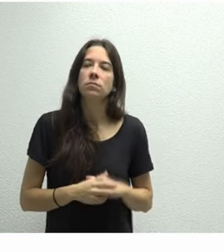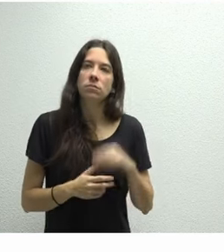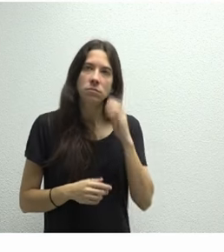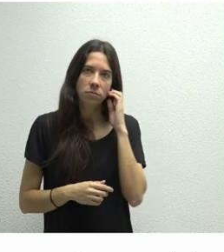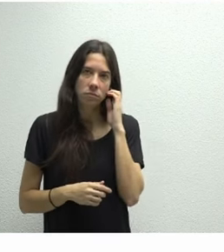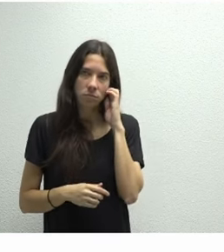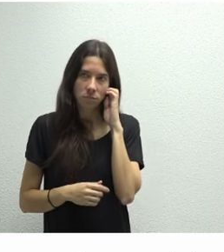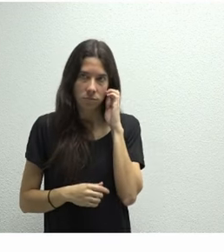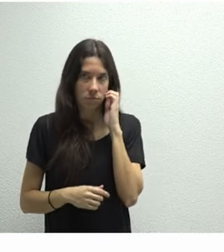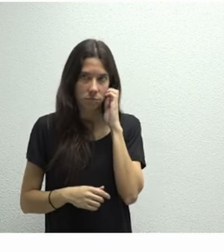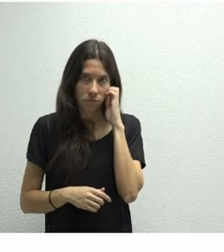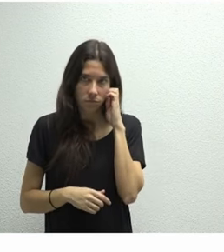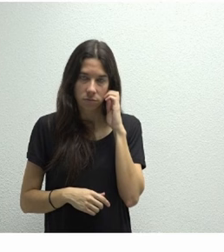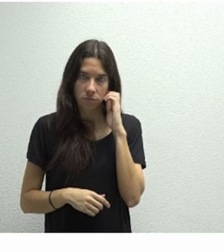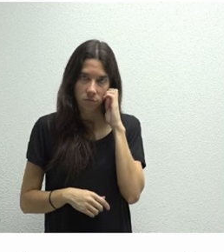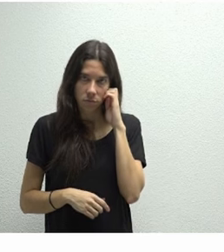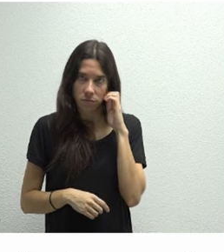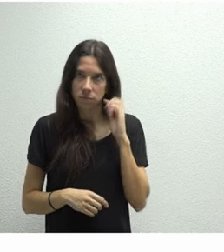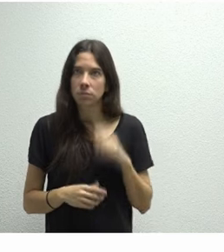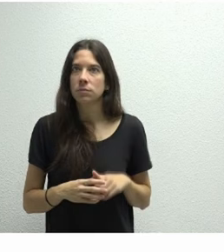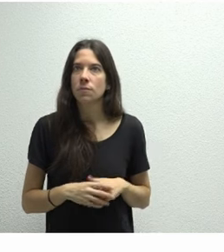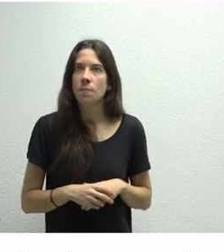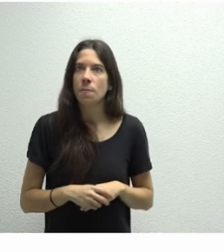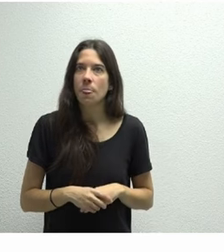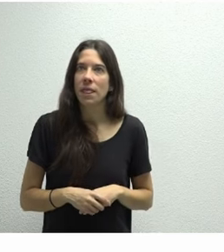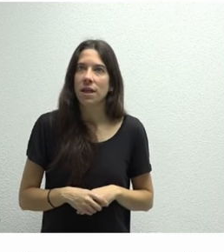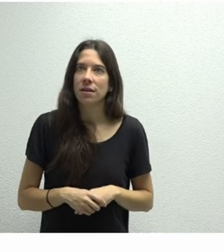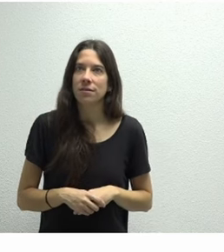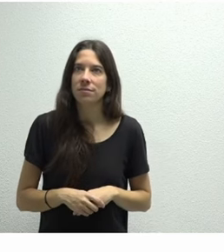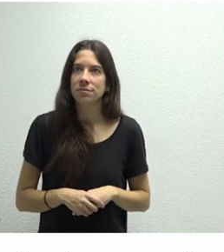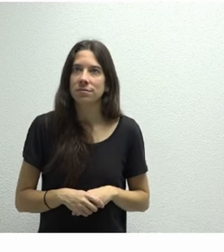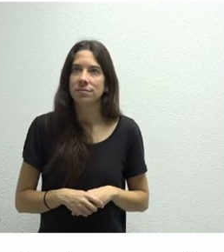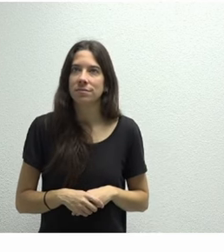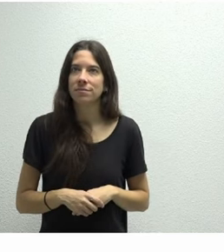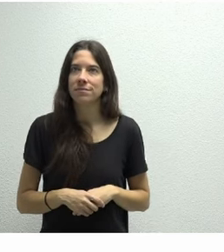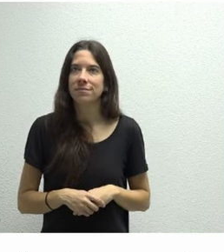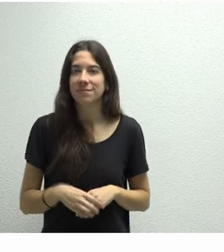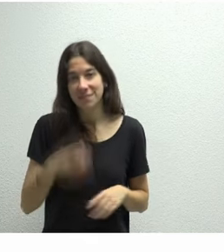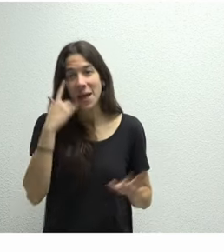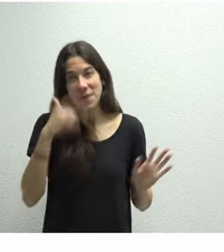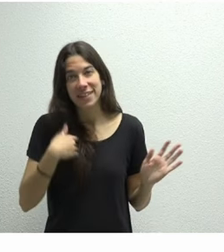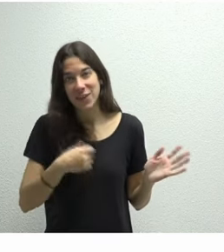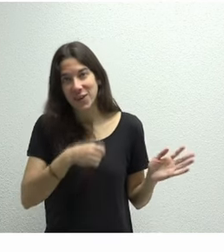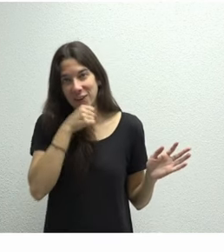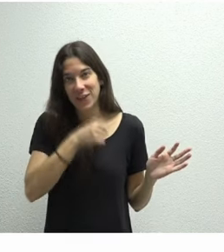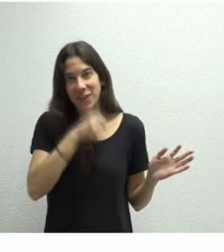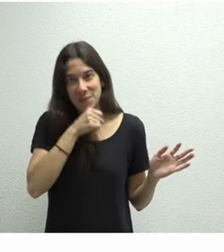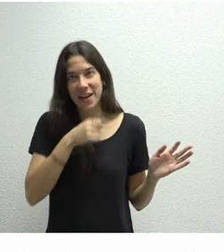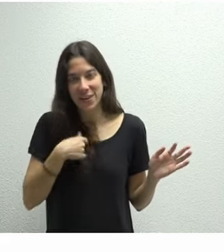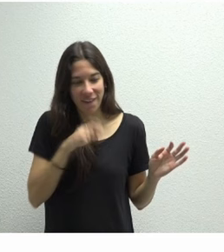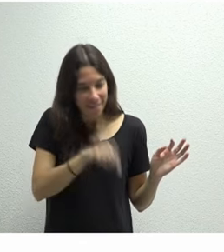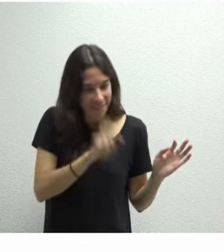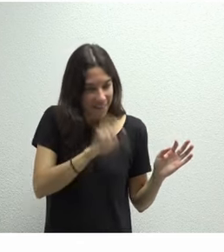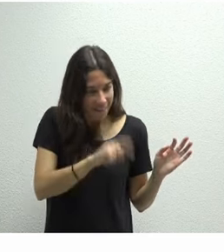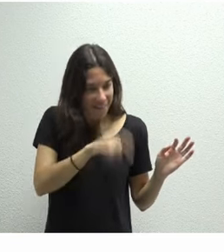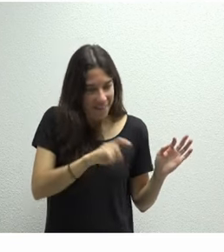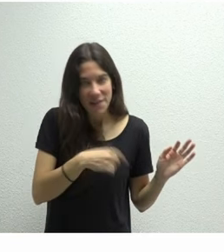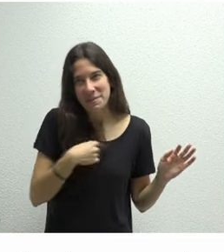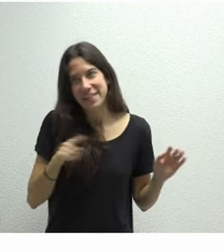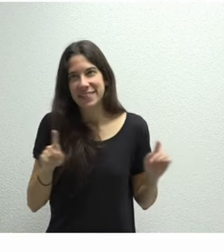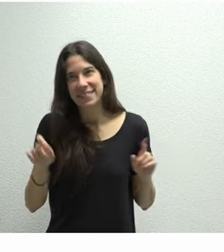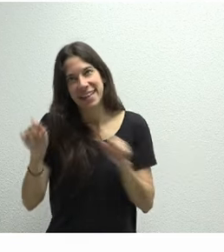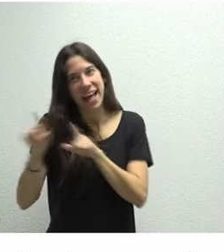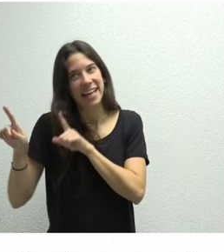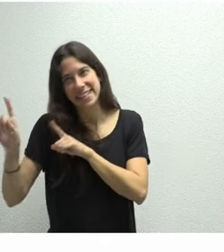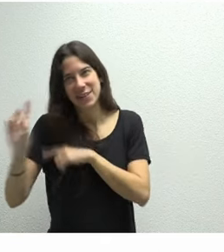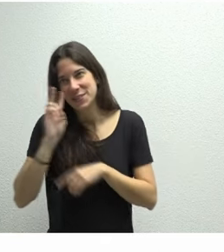intentará intentaré acaro vees como soy un eh estoy pasando la mía y no paso y no paso esta